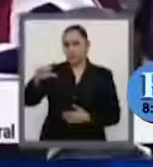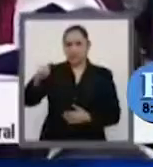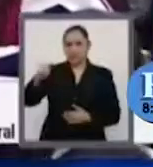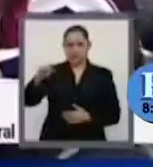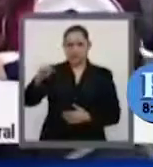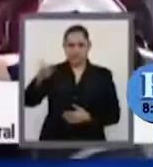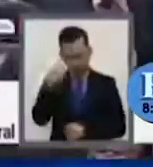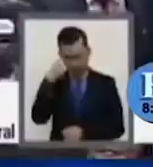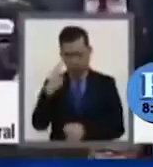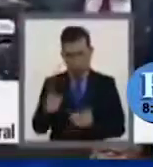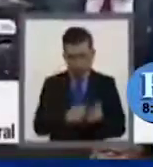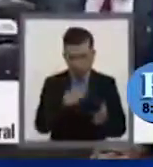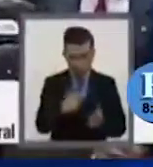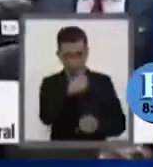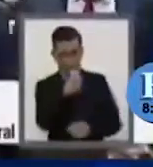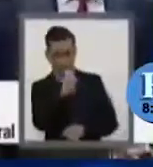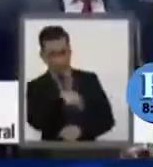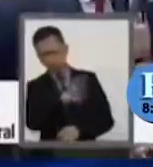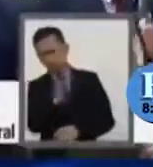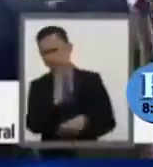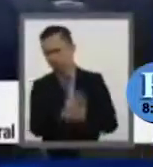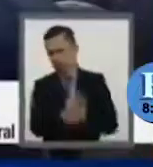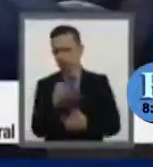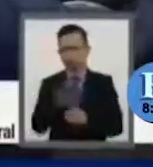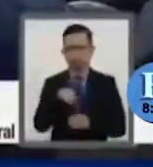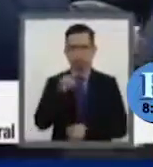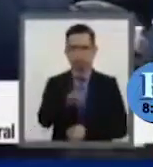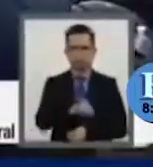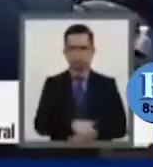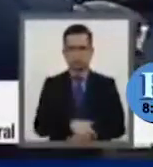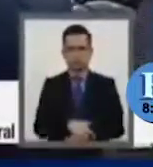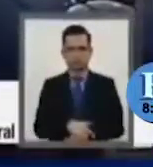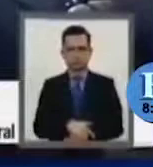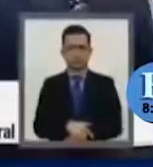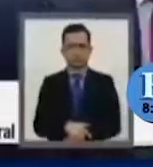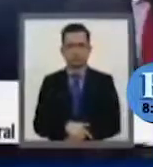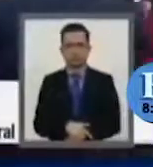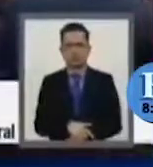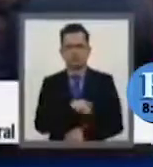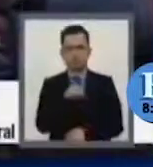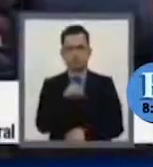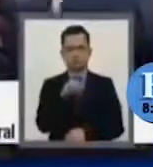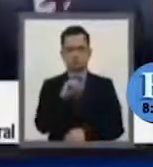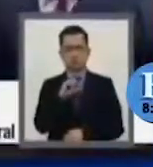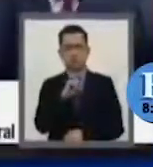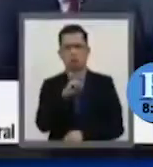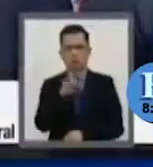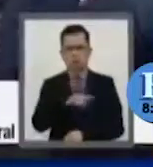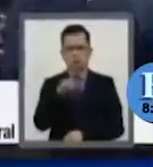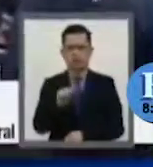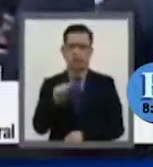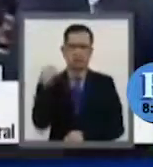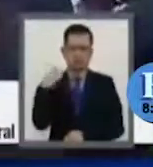constitucional desde el año 2009. Y que esperó 9 años para poder tener la ley reglamentaria cuando se modifique el